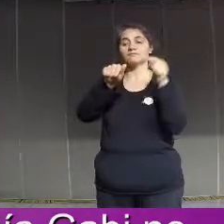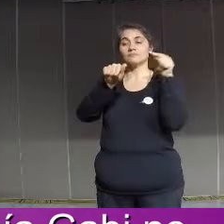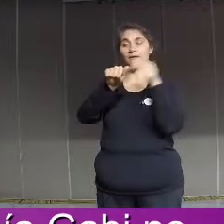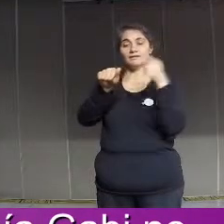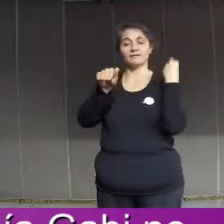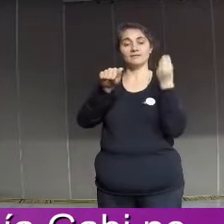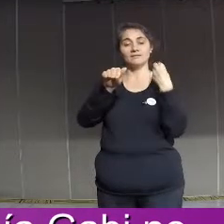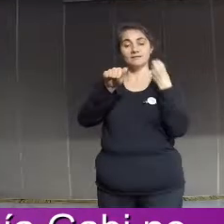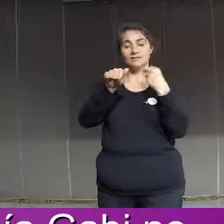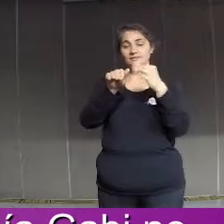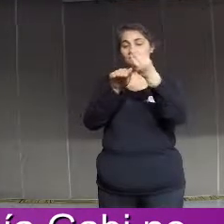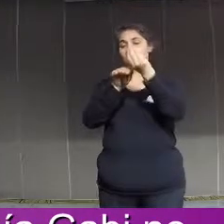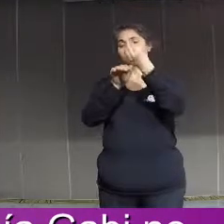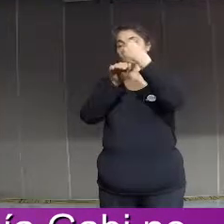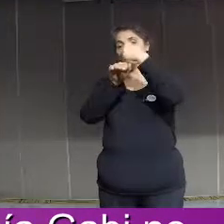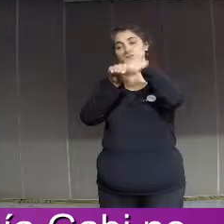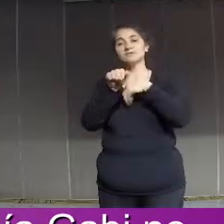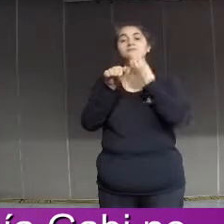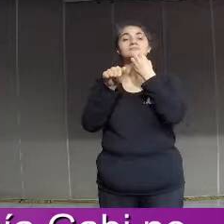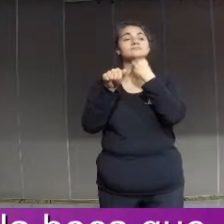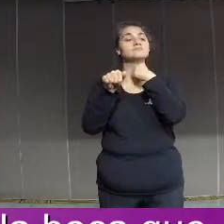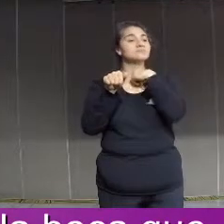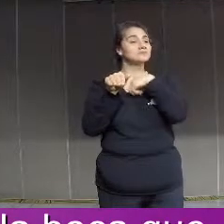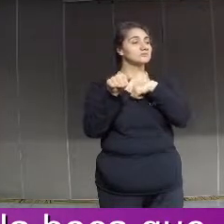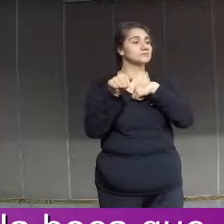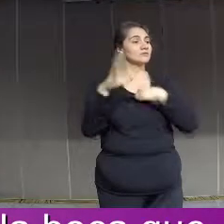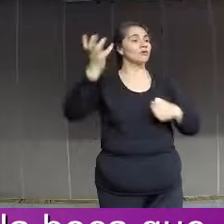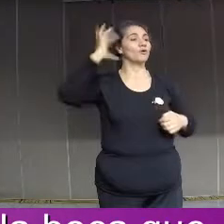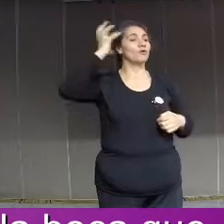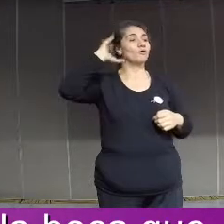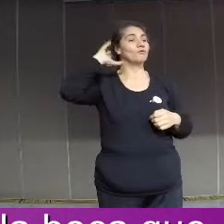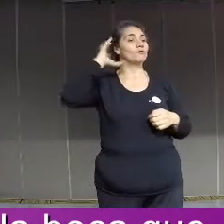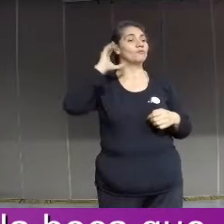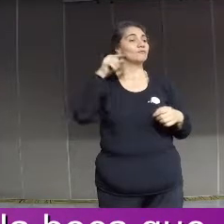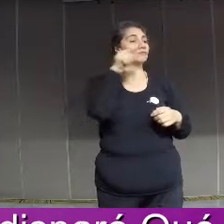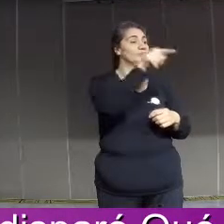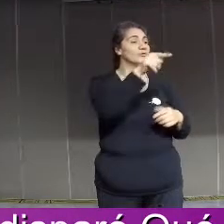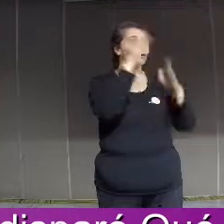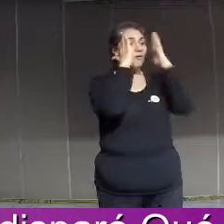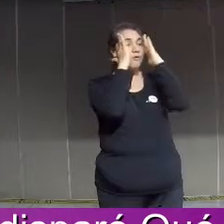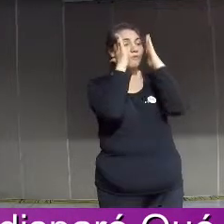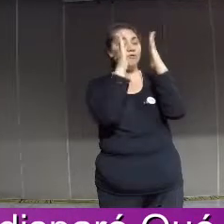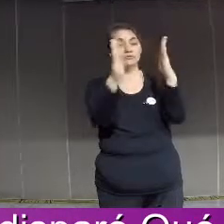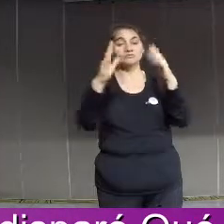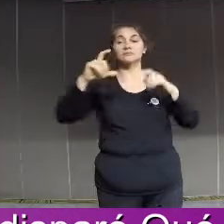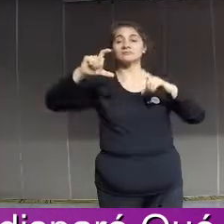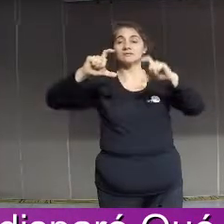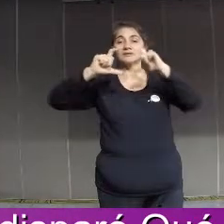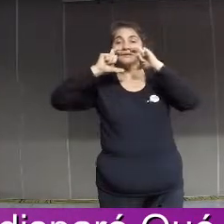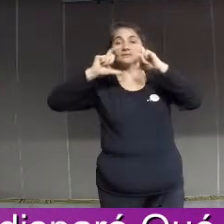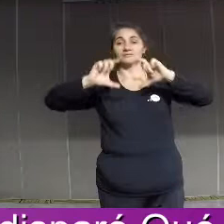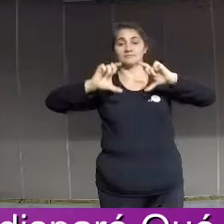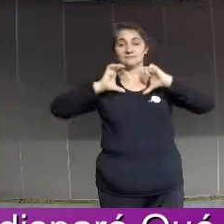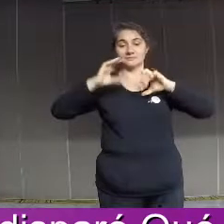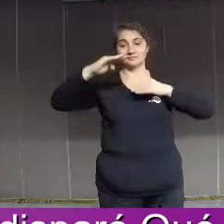entra al esófago, ¿sí? Para la fonoaudióloga lo más importante son los 2 primeros tiempos, que son los que después yo voy a poder